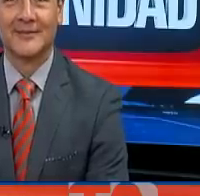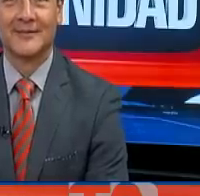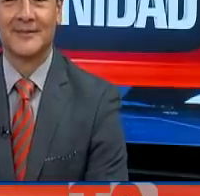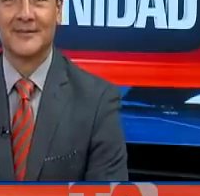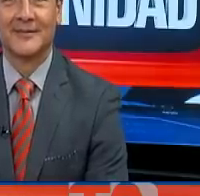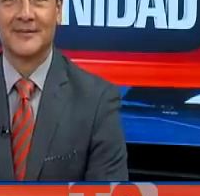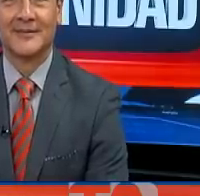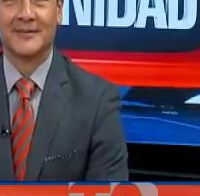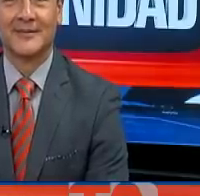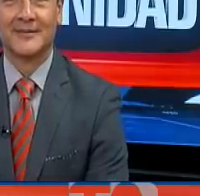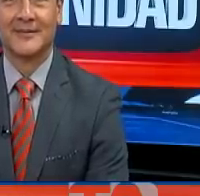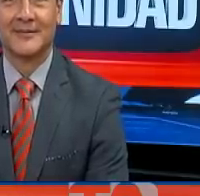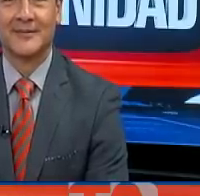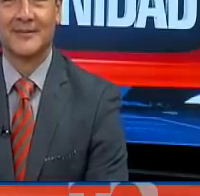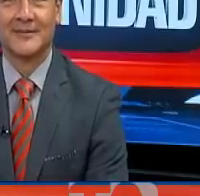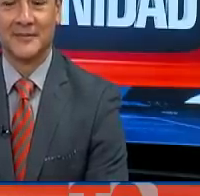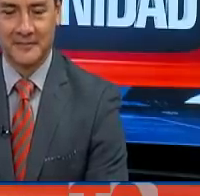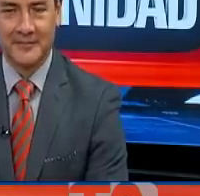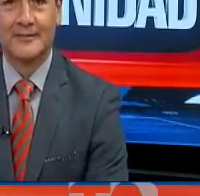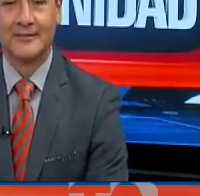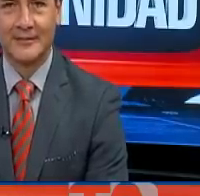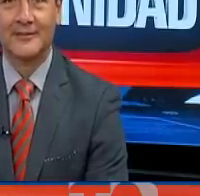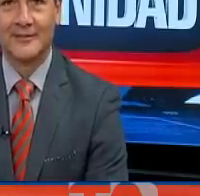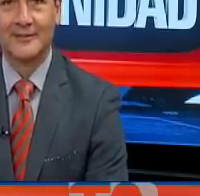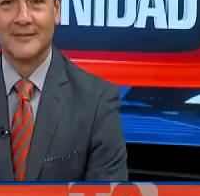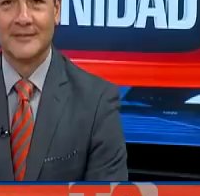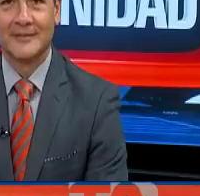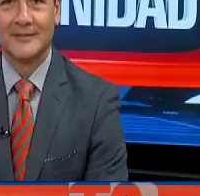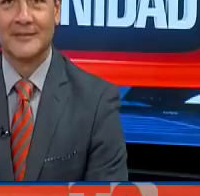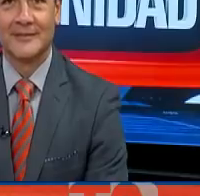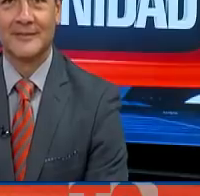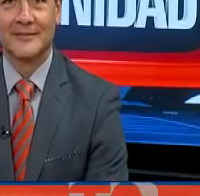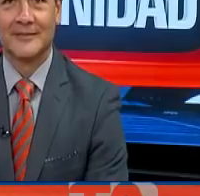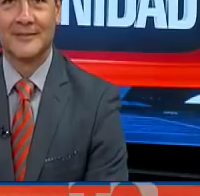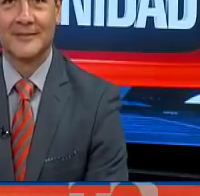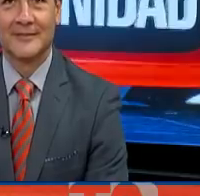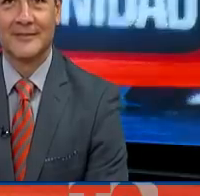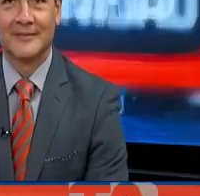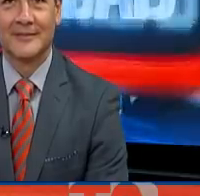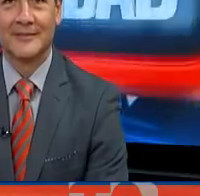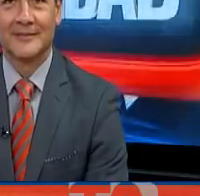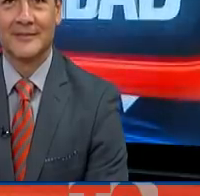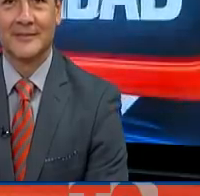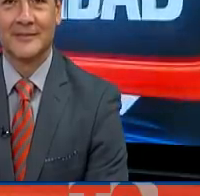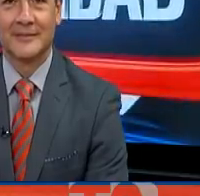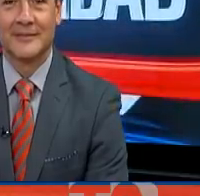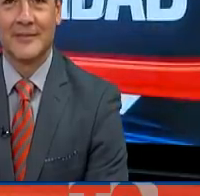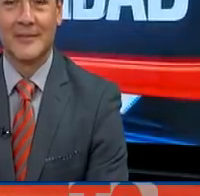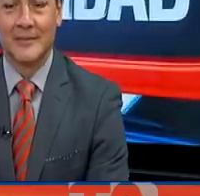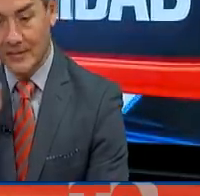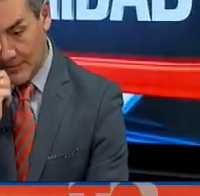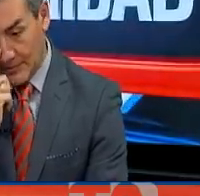este miércoles 20 de enero de 2021, una fecha muy importante para el país porque se tiene previsto que